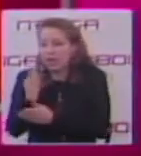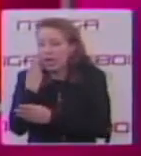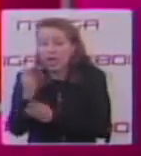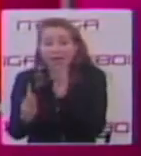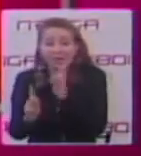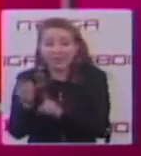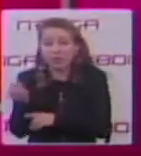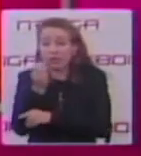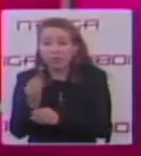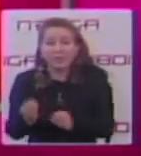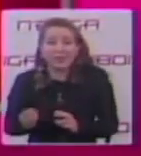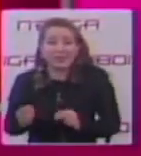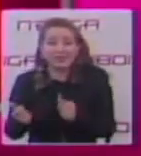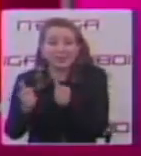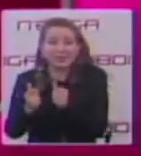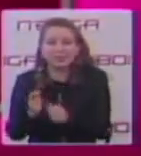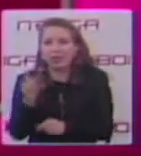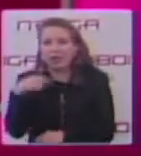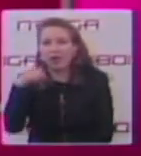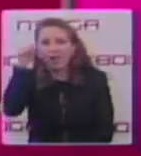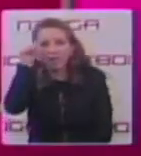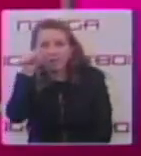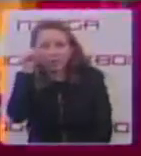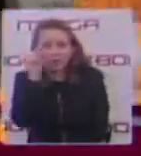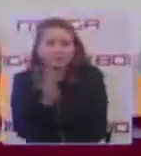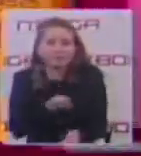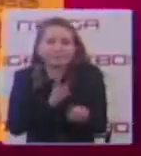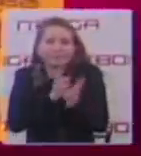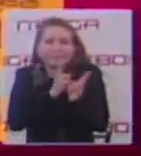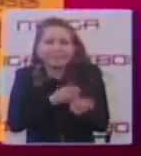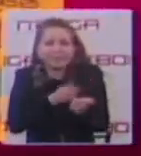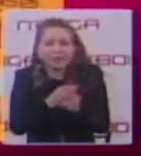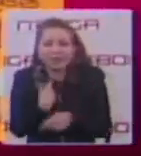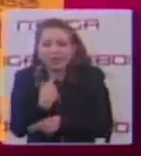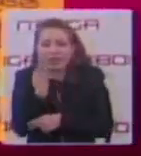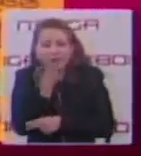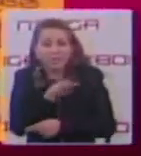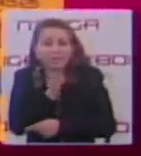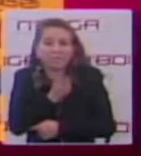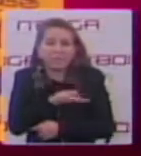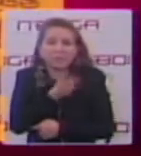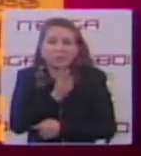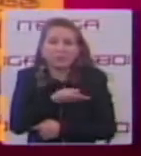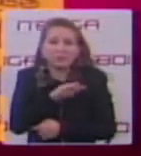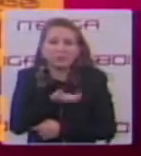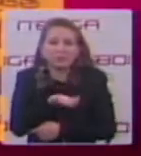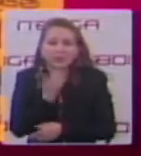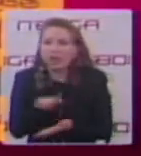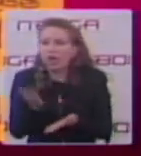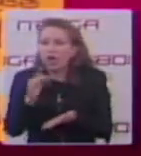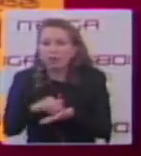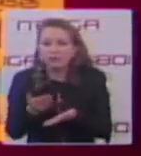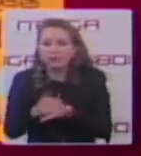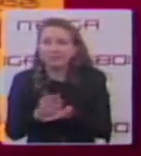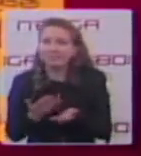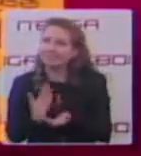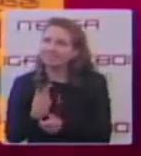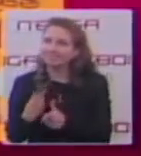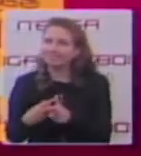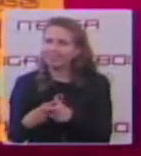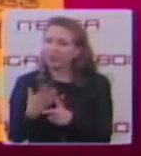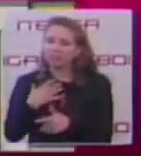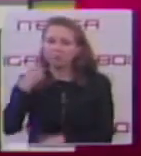rápida muchas veces puede ser aburrida y monótona, vemos las mismas alternativas que se repiten. Entonces